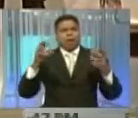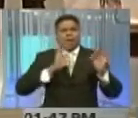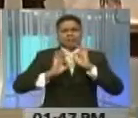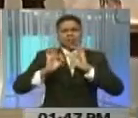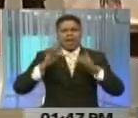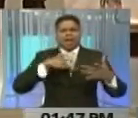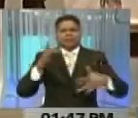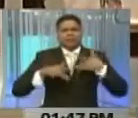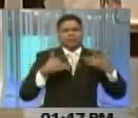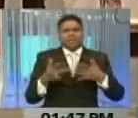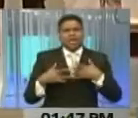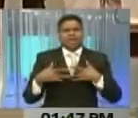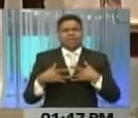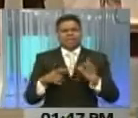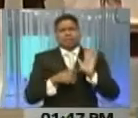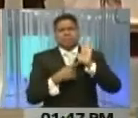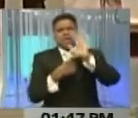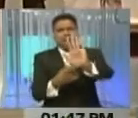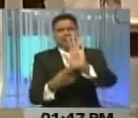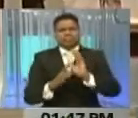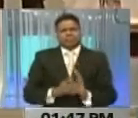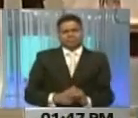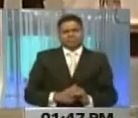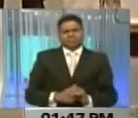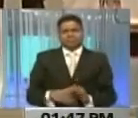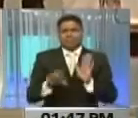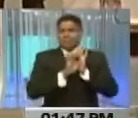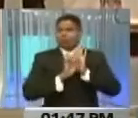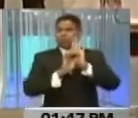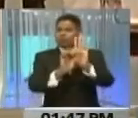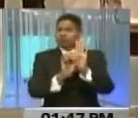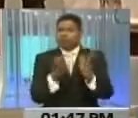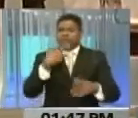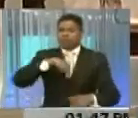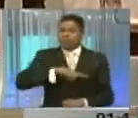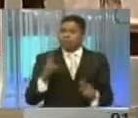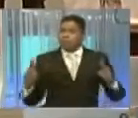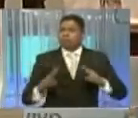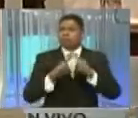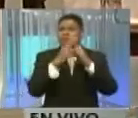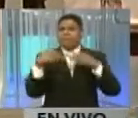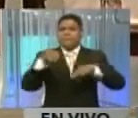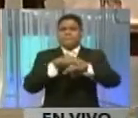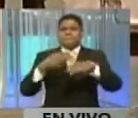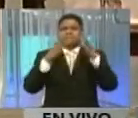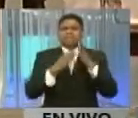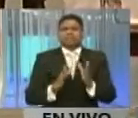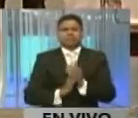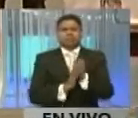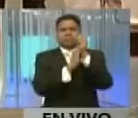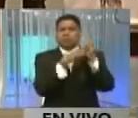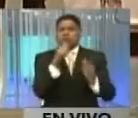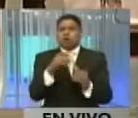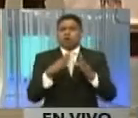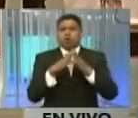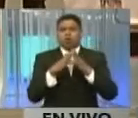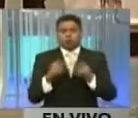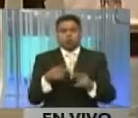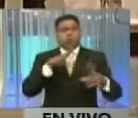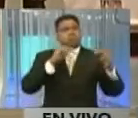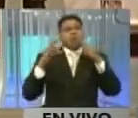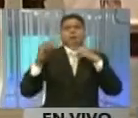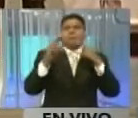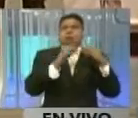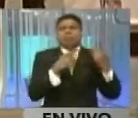para que veamos las exposiciones, para que nos encontremos con los actores, con los luminitos, con los directores, con los guionistas, y podamos conversar